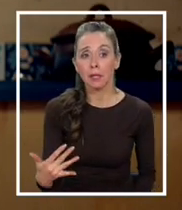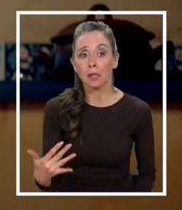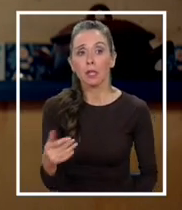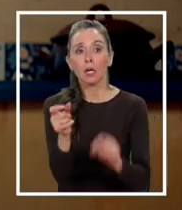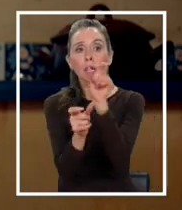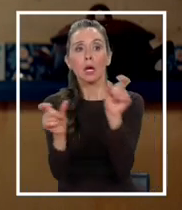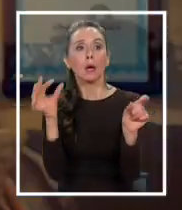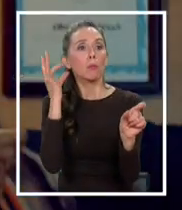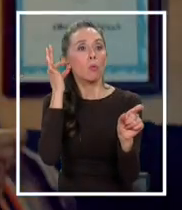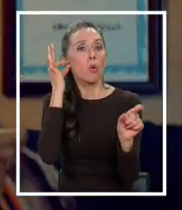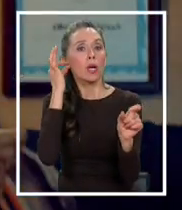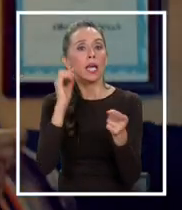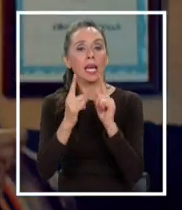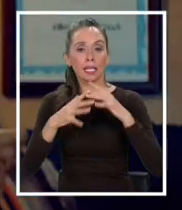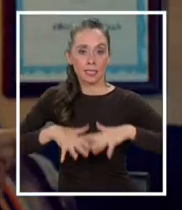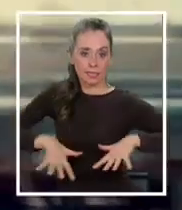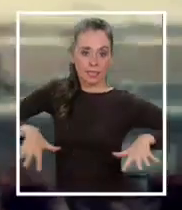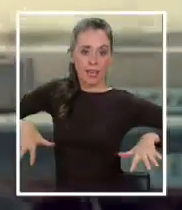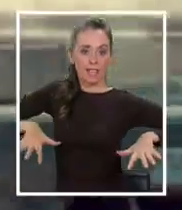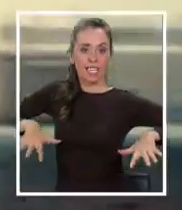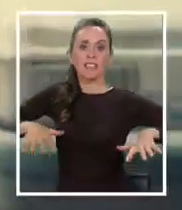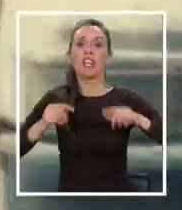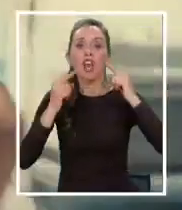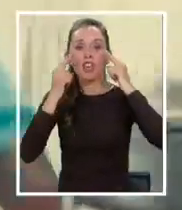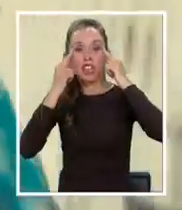Las mujeres solo pueden ser chinas.